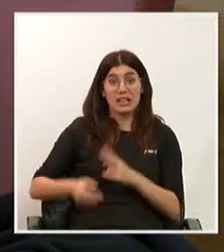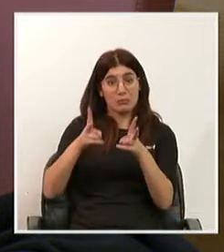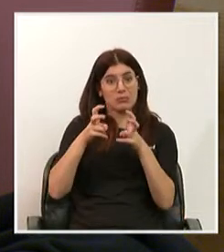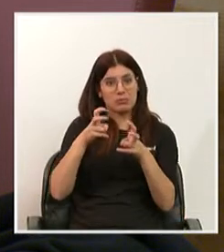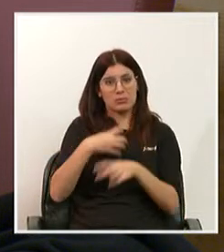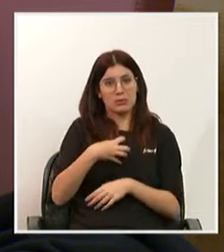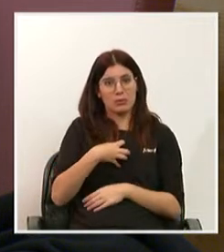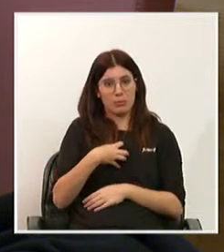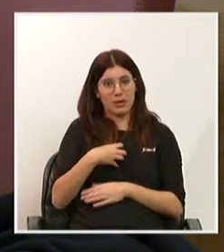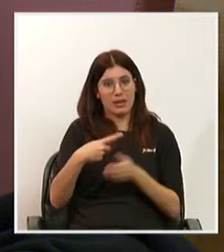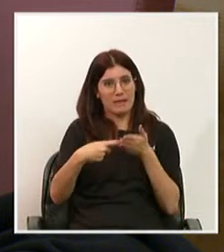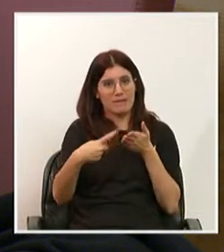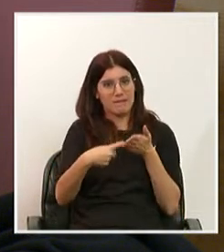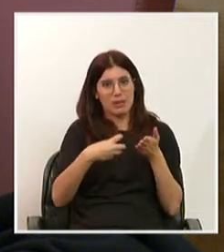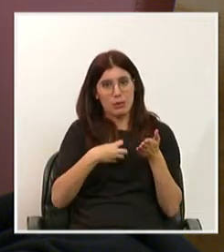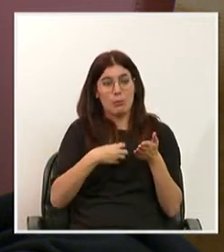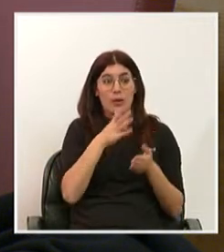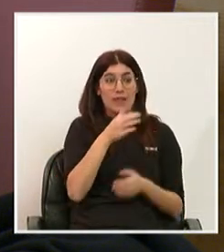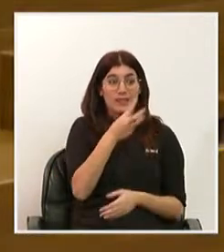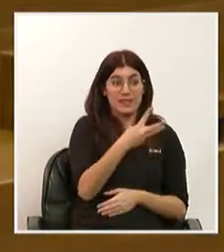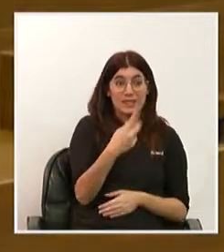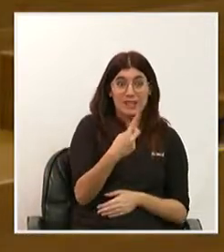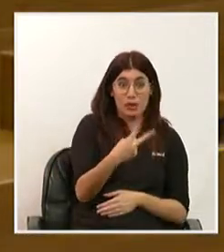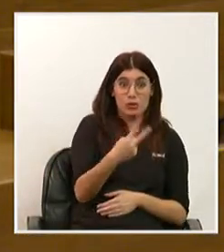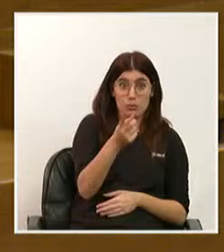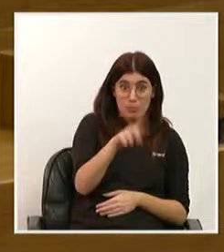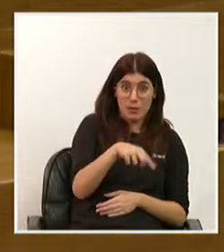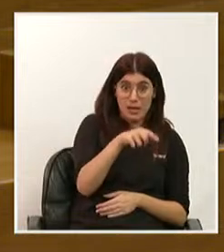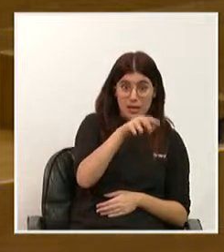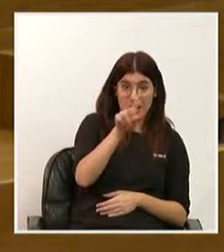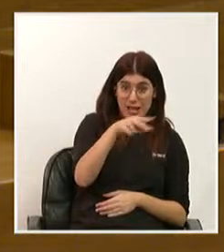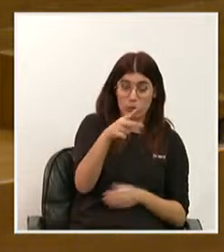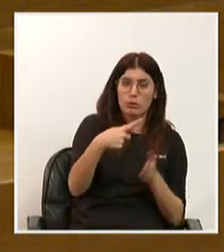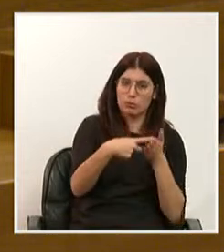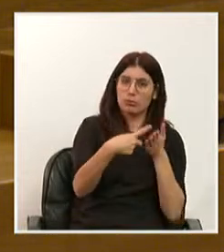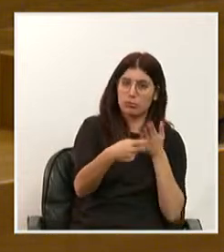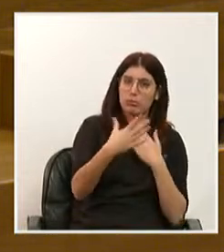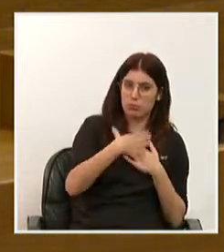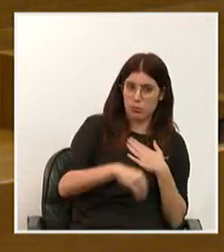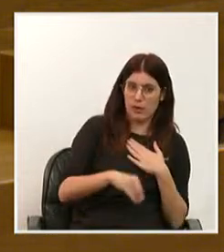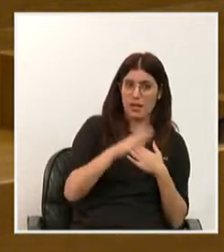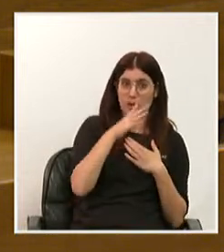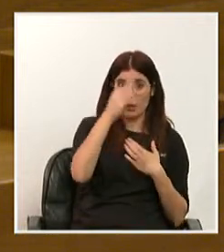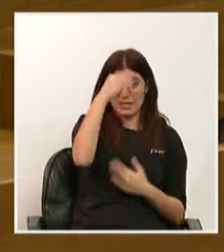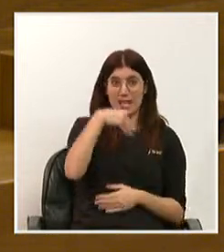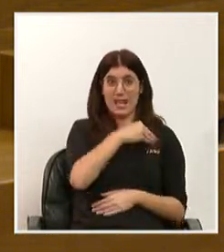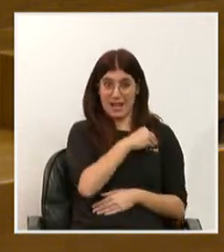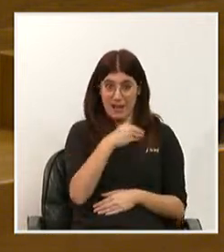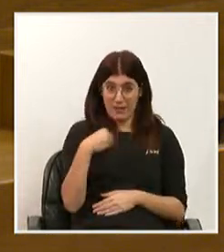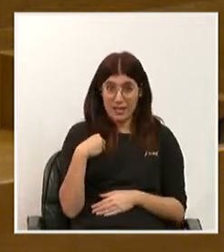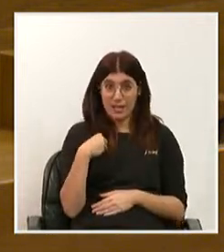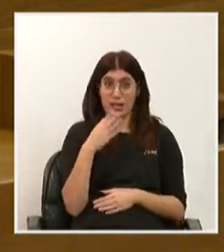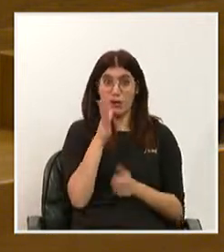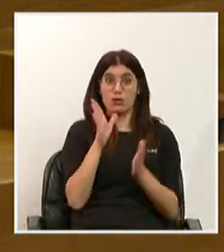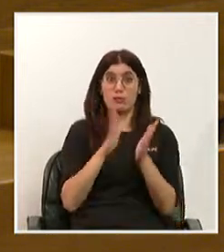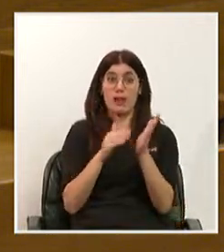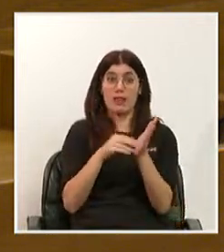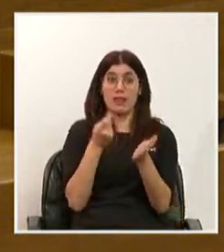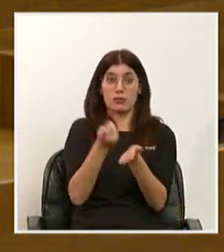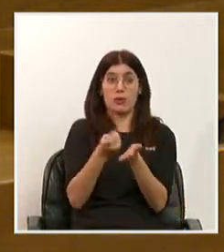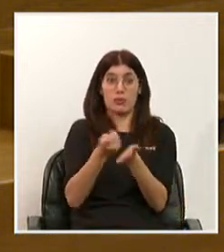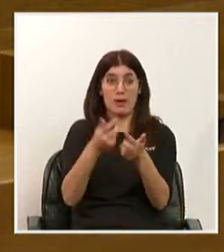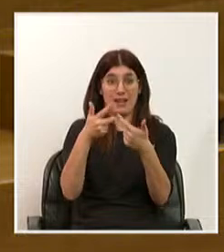los valencianos de menos de 32000 por tanto en abril los valencianos cuando paguen su declaración de